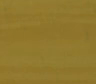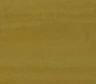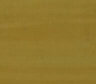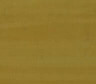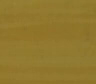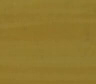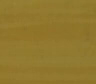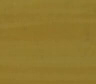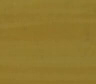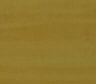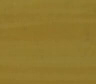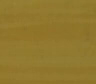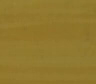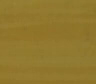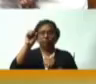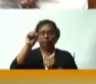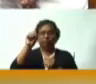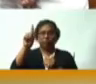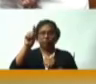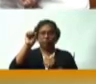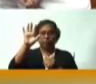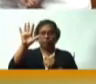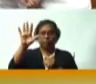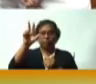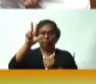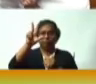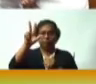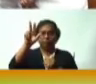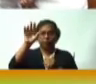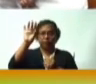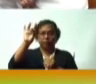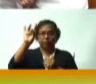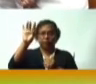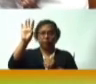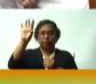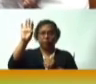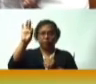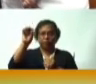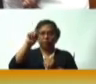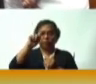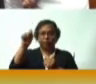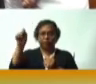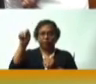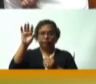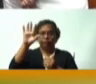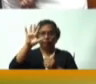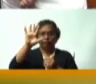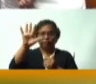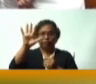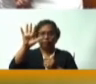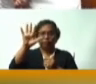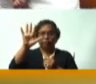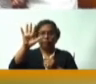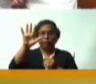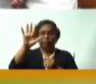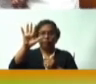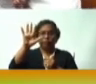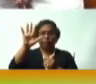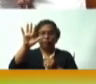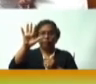muchos anhelamos en este país el la cantidad de representantes que nosotros tenemos por